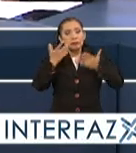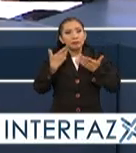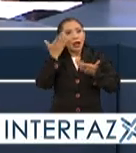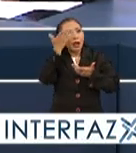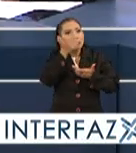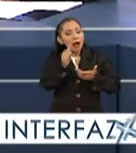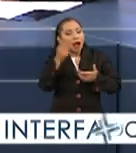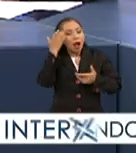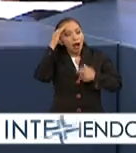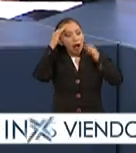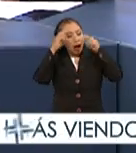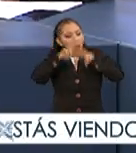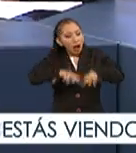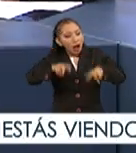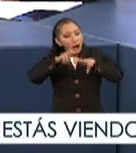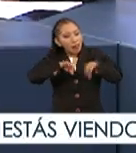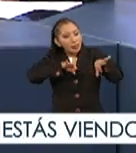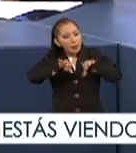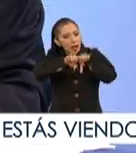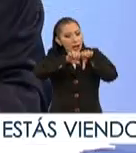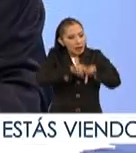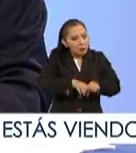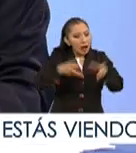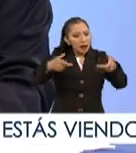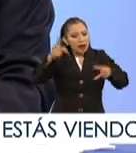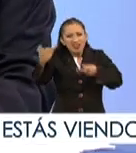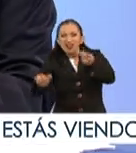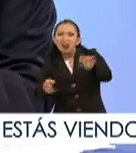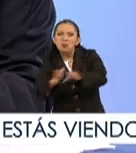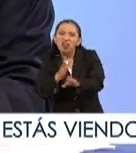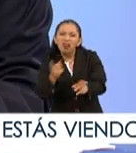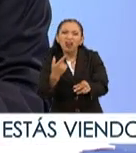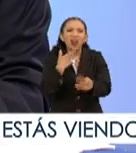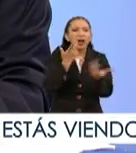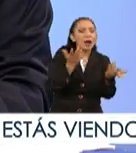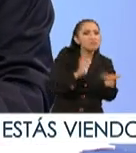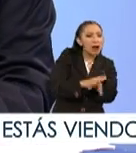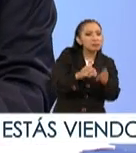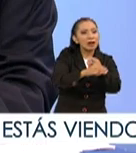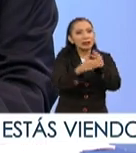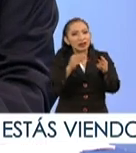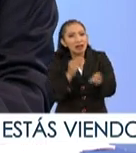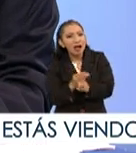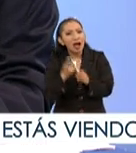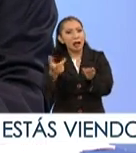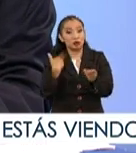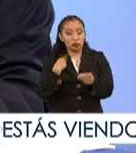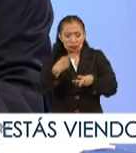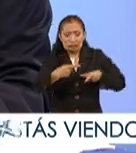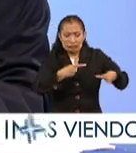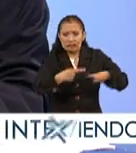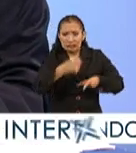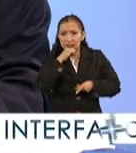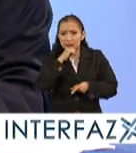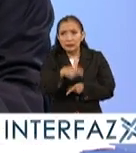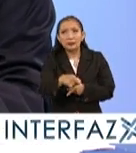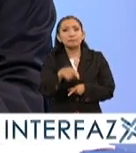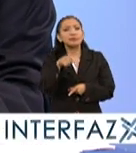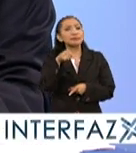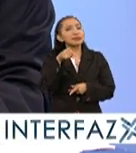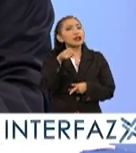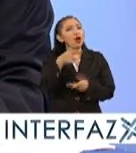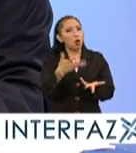habilidad crítica de los niños, que trabajen en equipo, que hagan preguntas, que puedan tener más materiales. Hemos desarrollado también